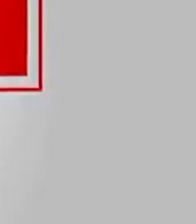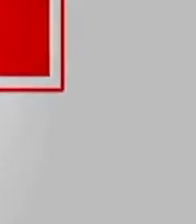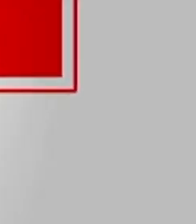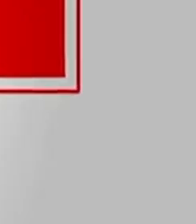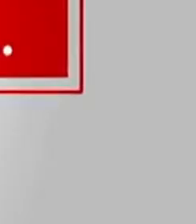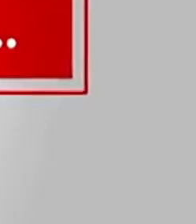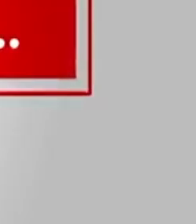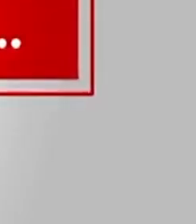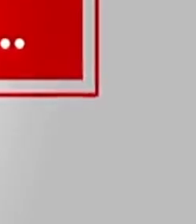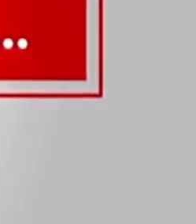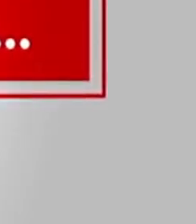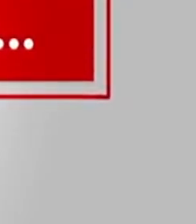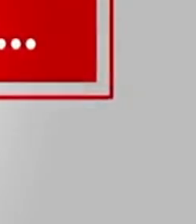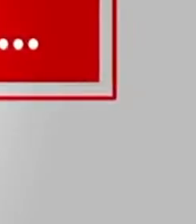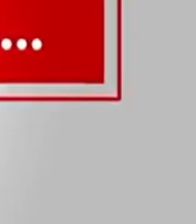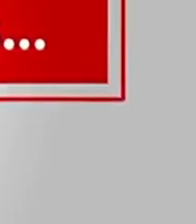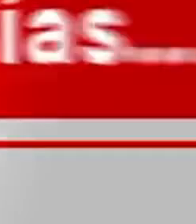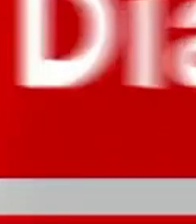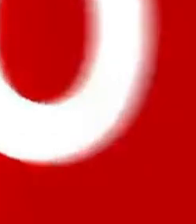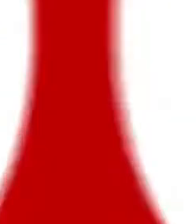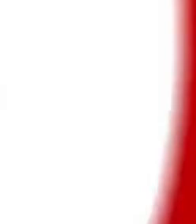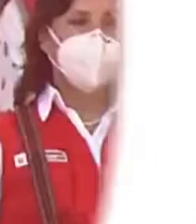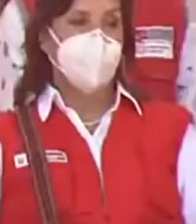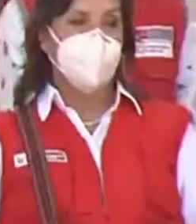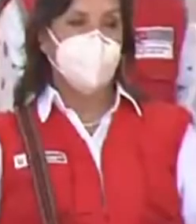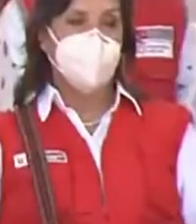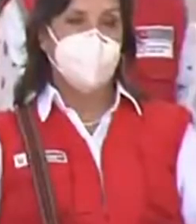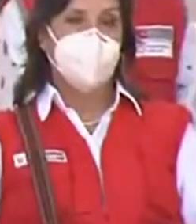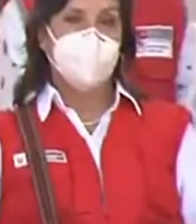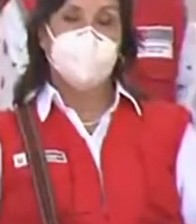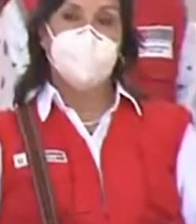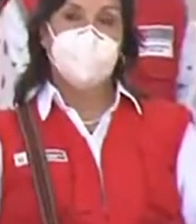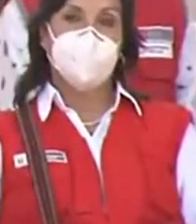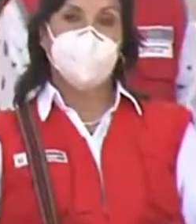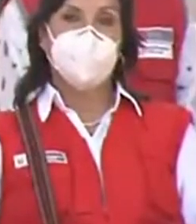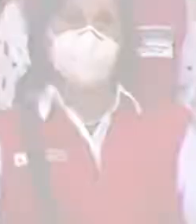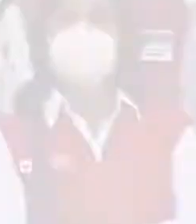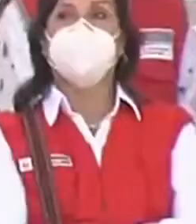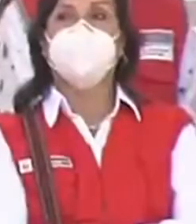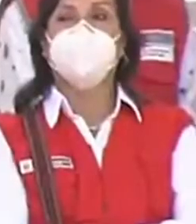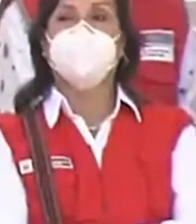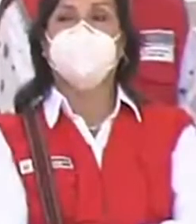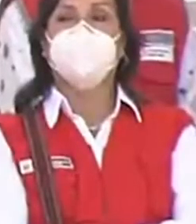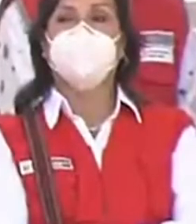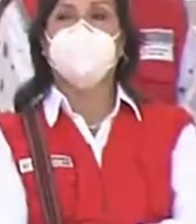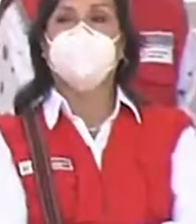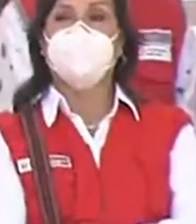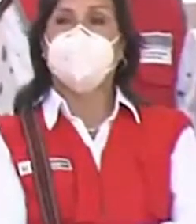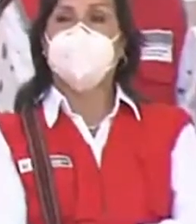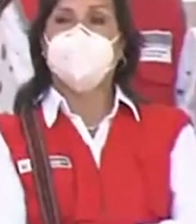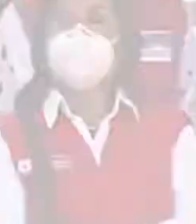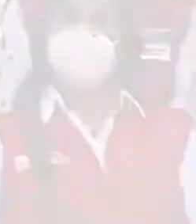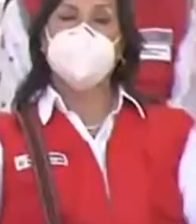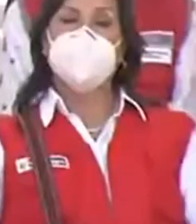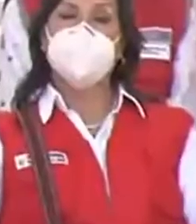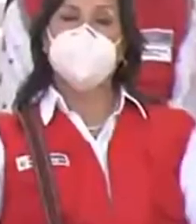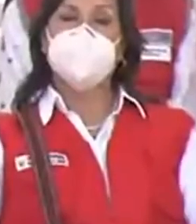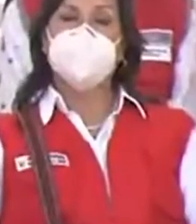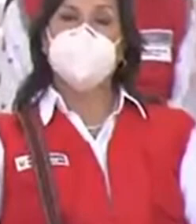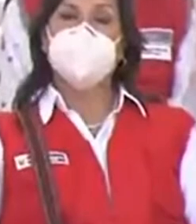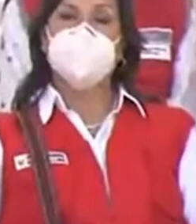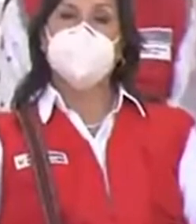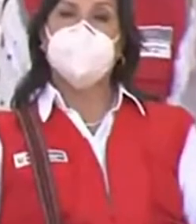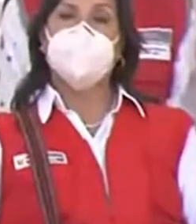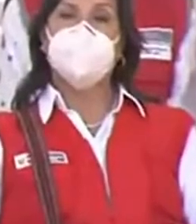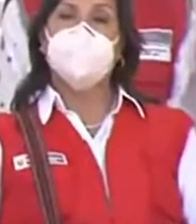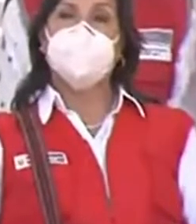tarde. El gas es de todos los peruanos. Esta es mi lucha. Por eso hoy,